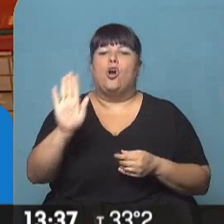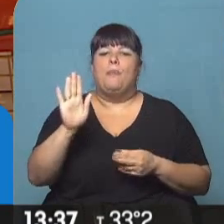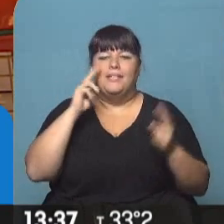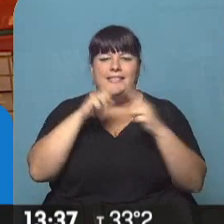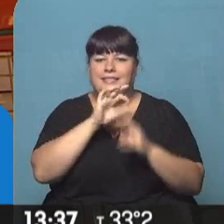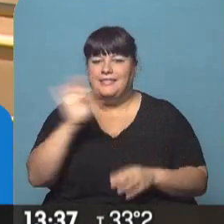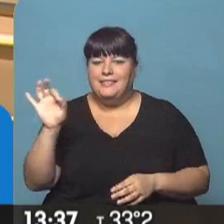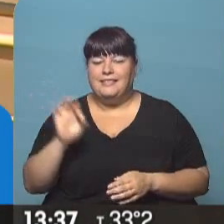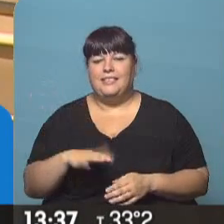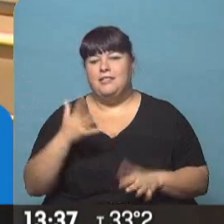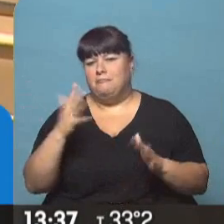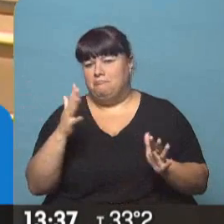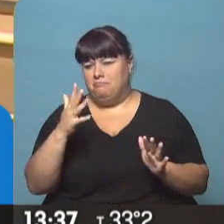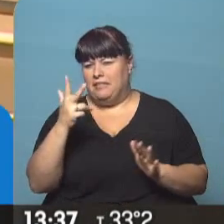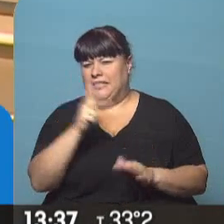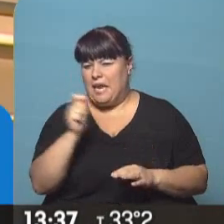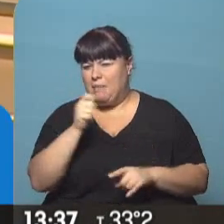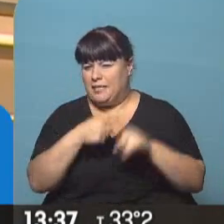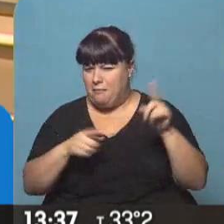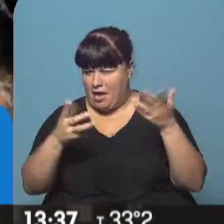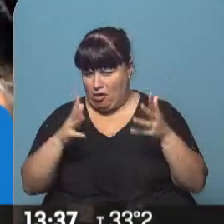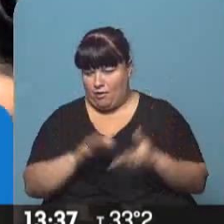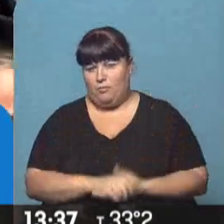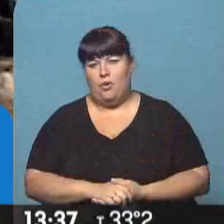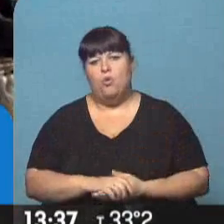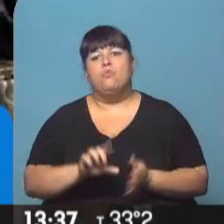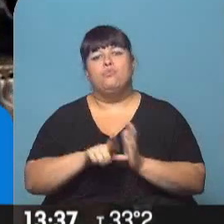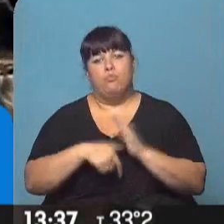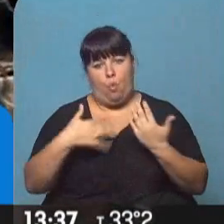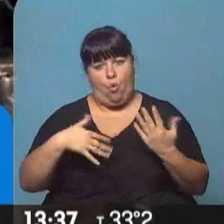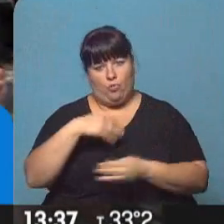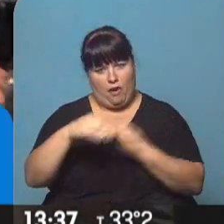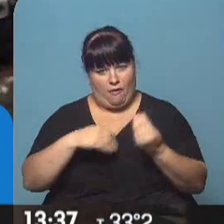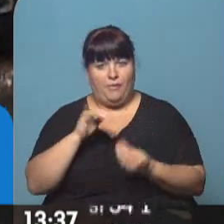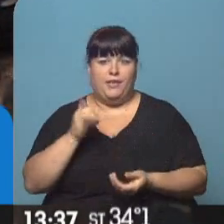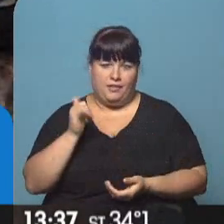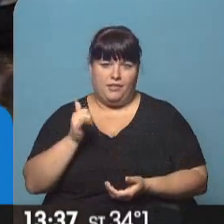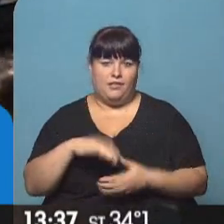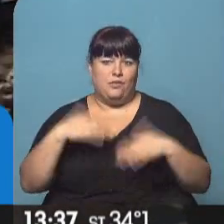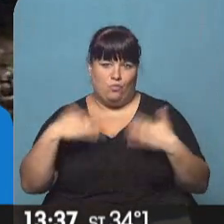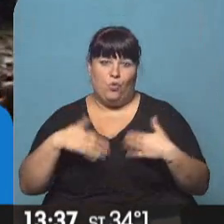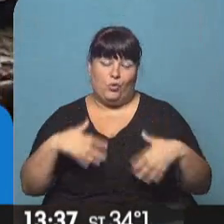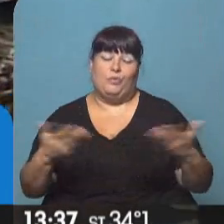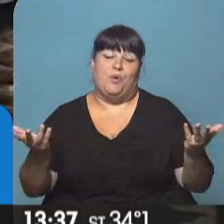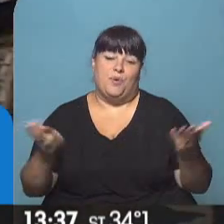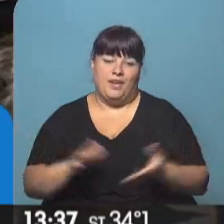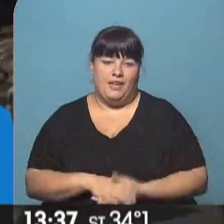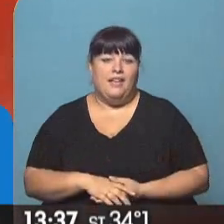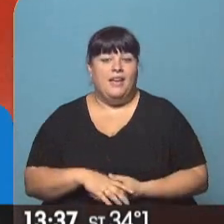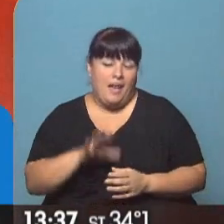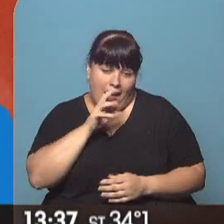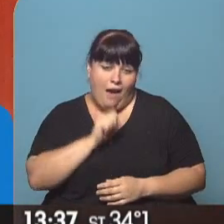verse? Aproximadamente 3 meses y medio. Es mucho tiempo, ¿no? Para una familia. Sí, sí, sí, es mucho tiempo, pero bueno. ¿Pero se